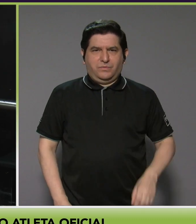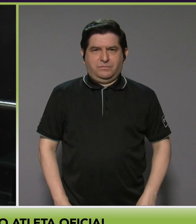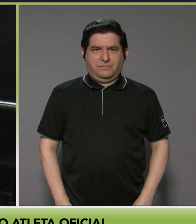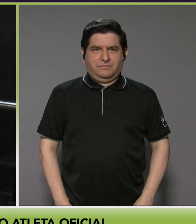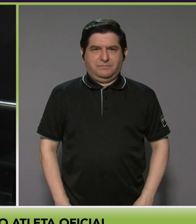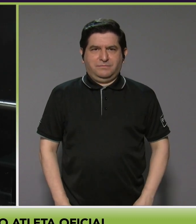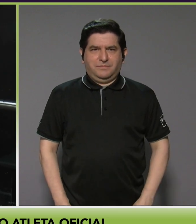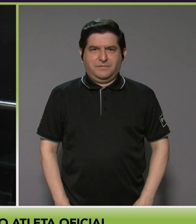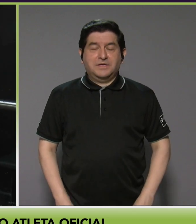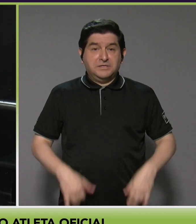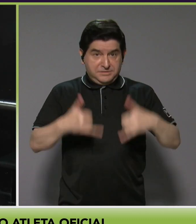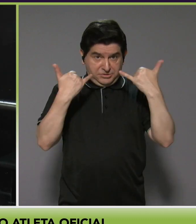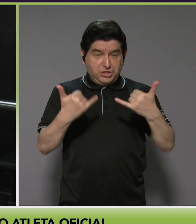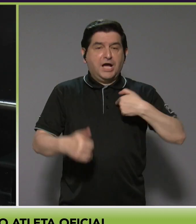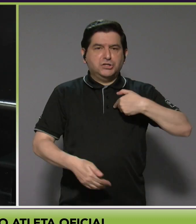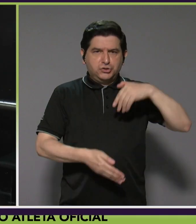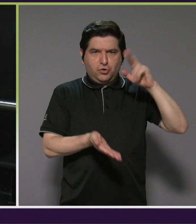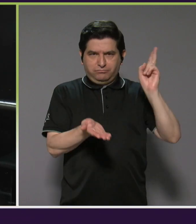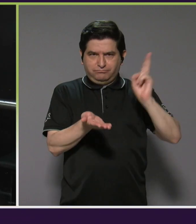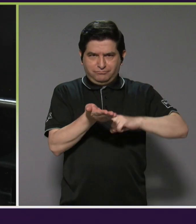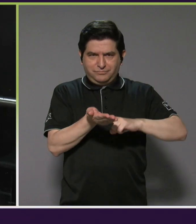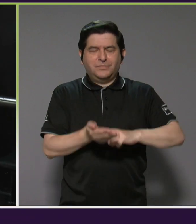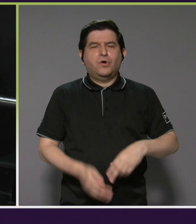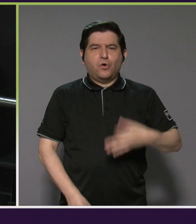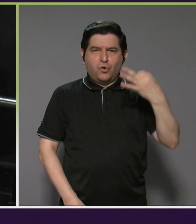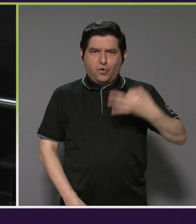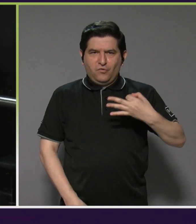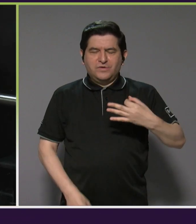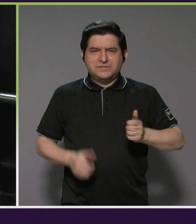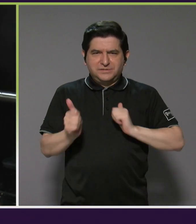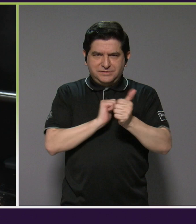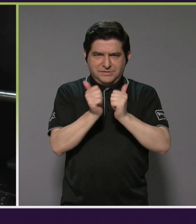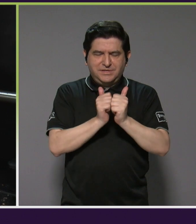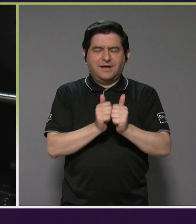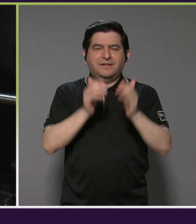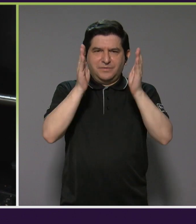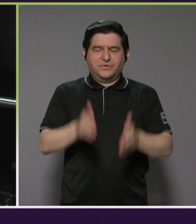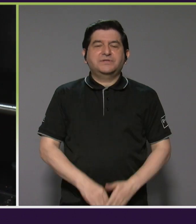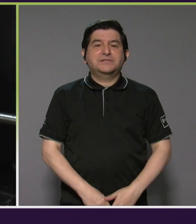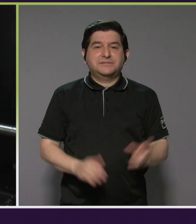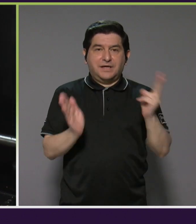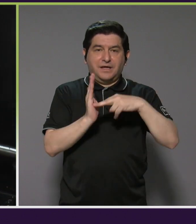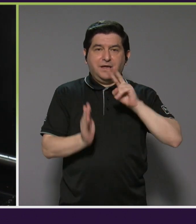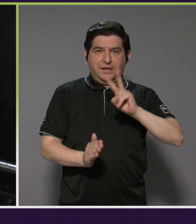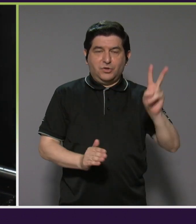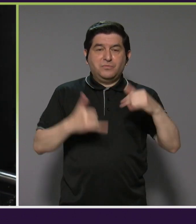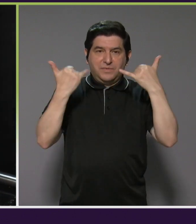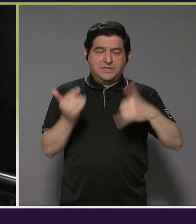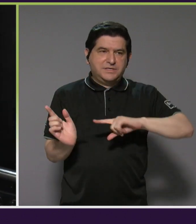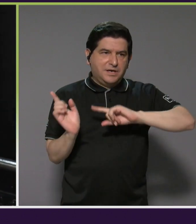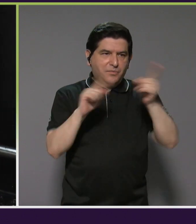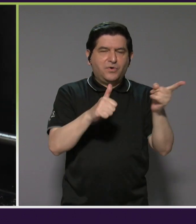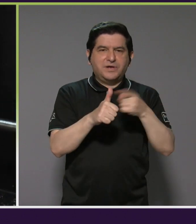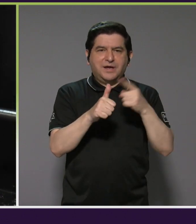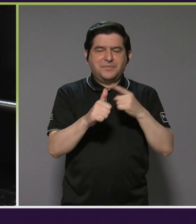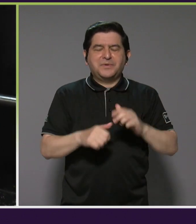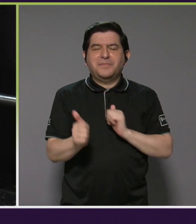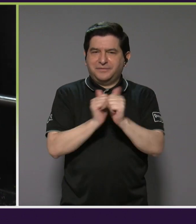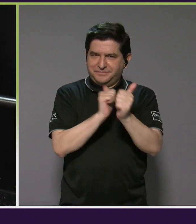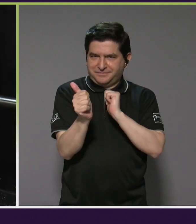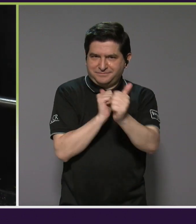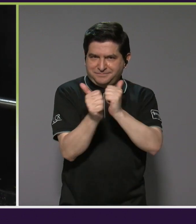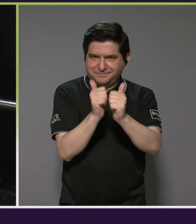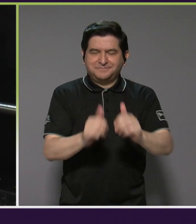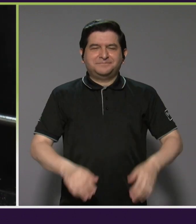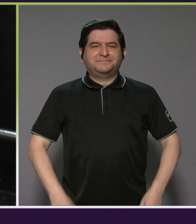2021 que ya quedo como inscrita como atleta oficial, y en el 2022 ya que puedo ir a mis dos primeras competencias.